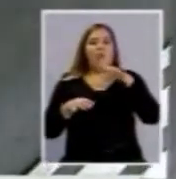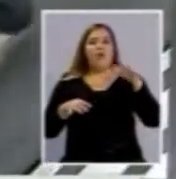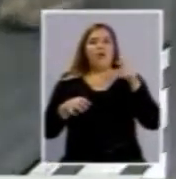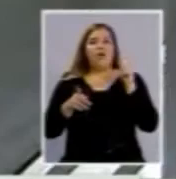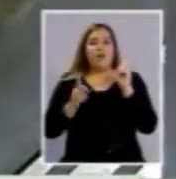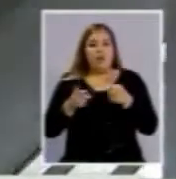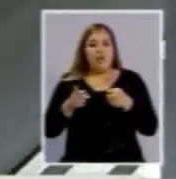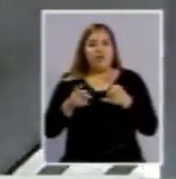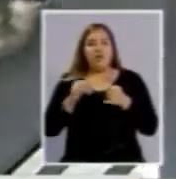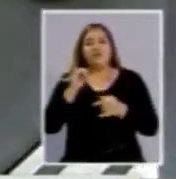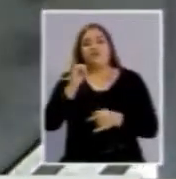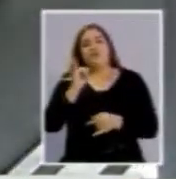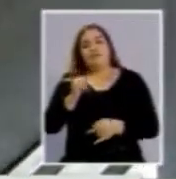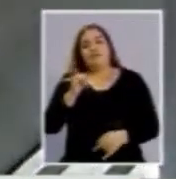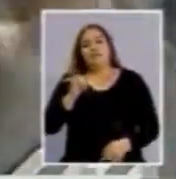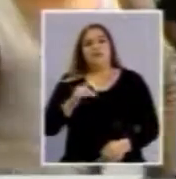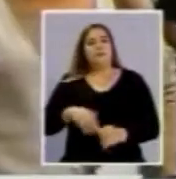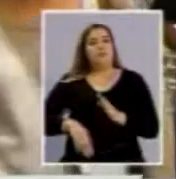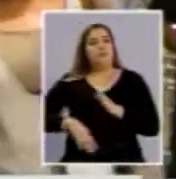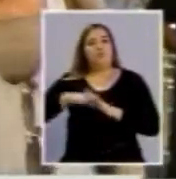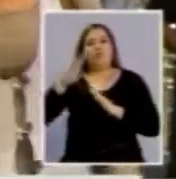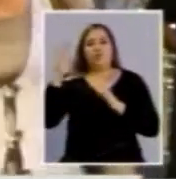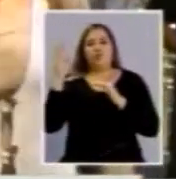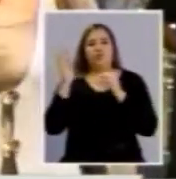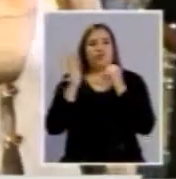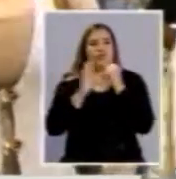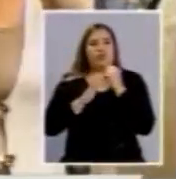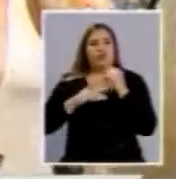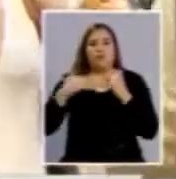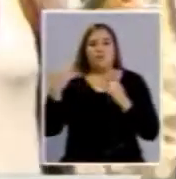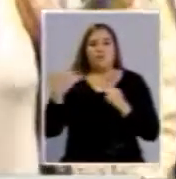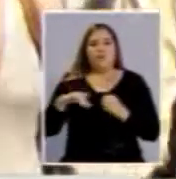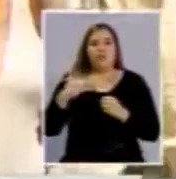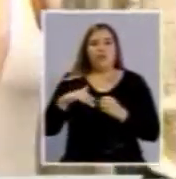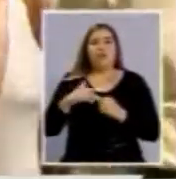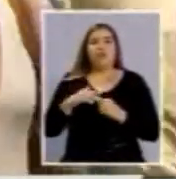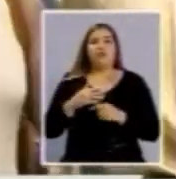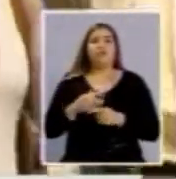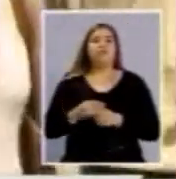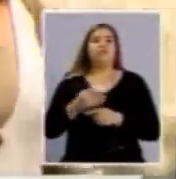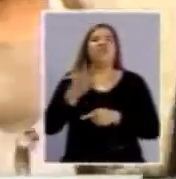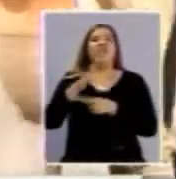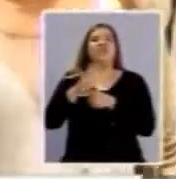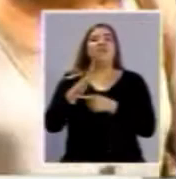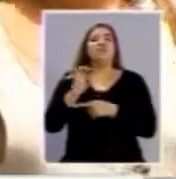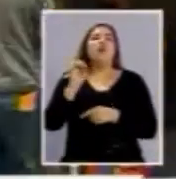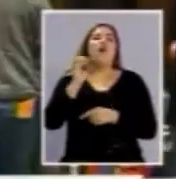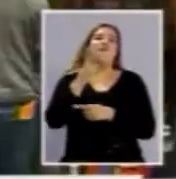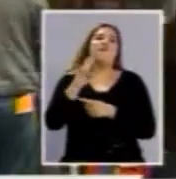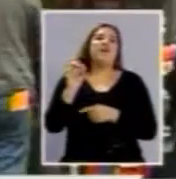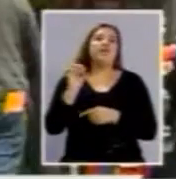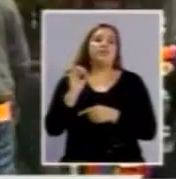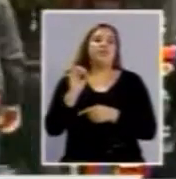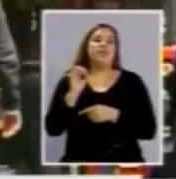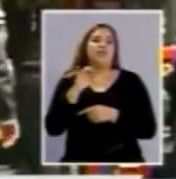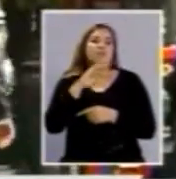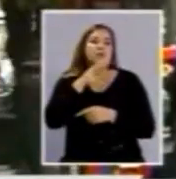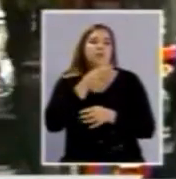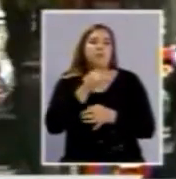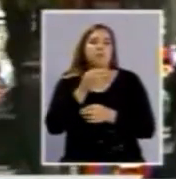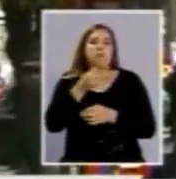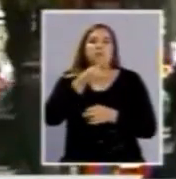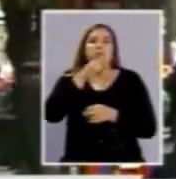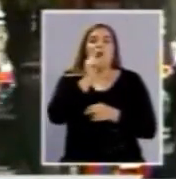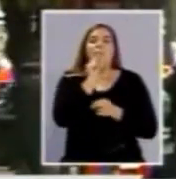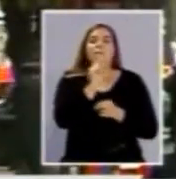fundamental cuando uno realiza esfuerzos que son de larga duración. Probablemente en 15 o en 20 minutos tú no necesites una hidratación tan importante como